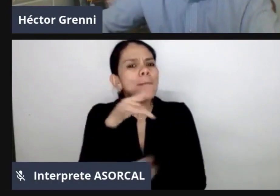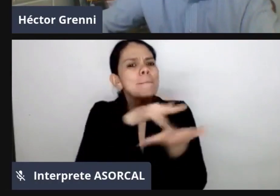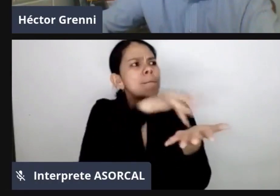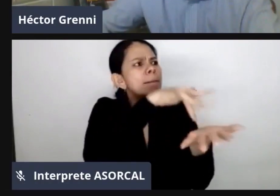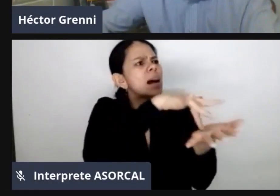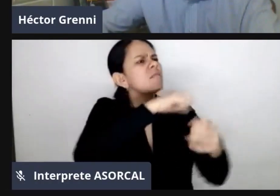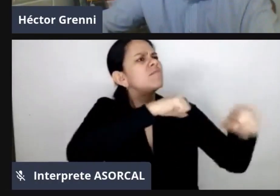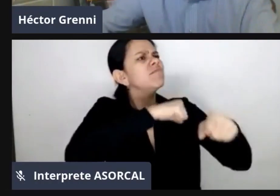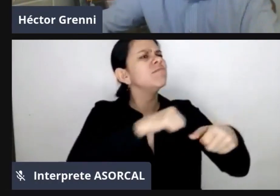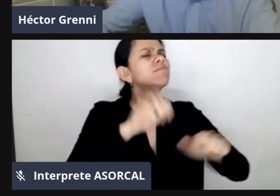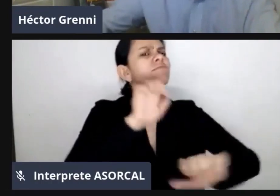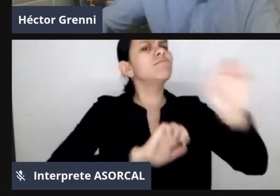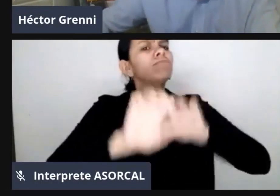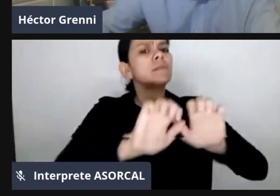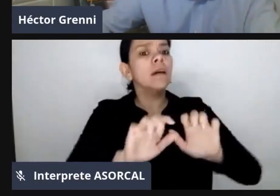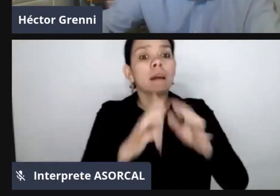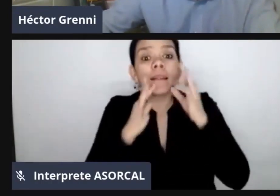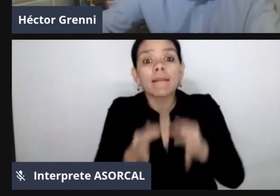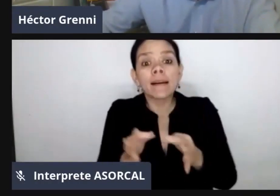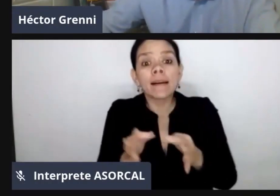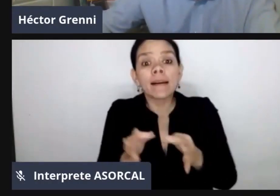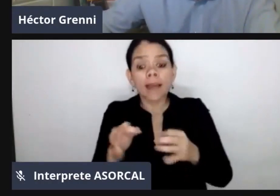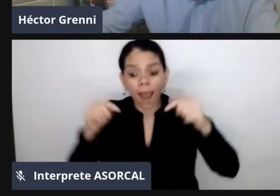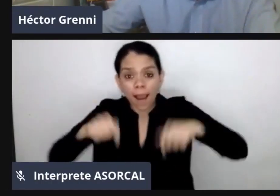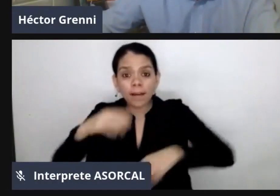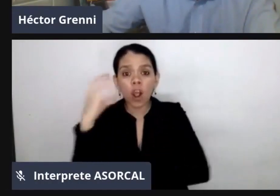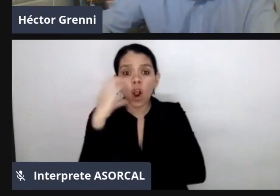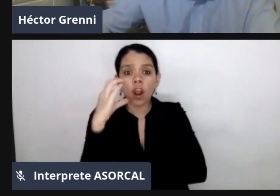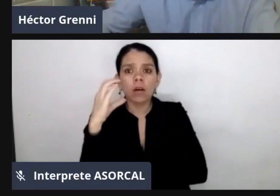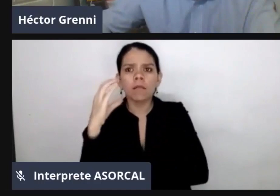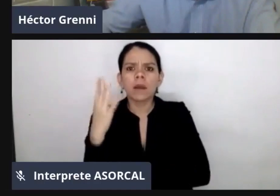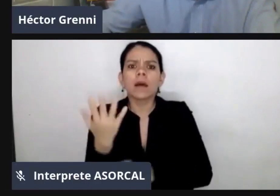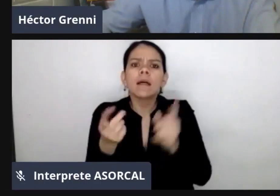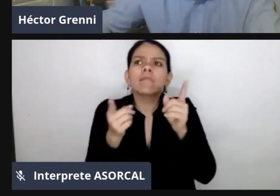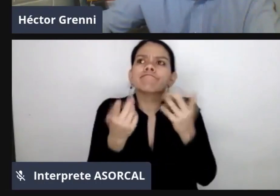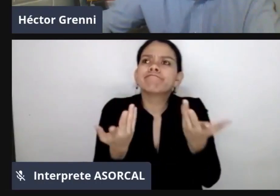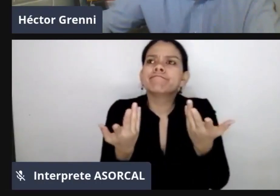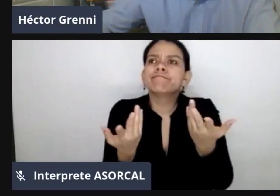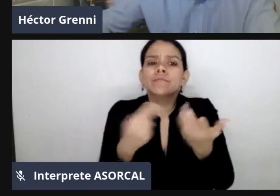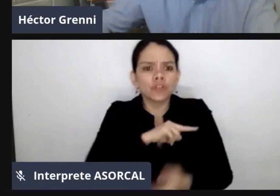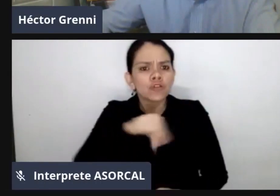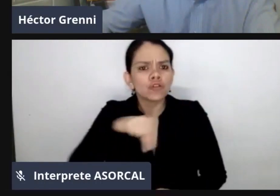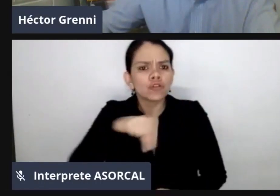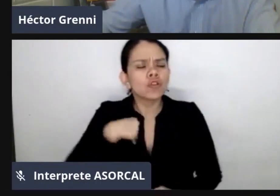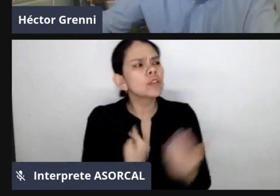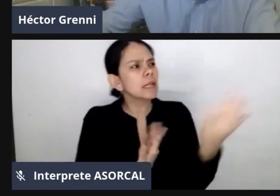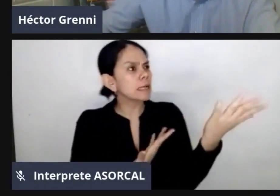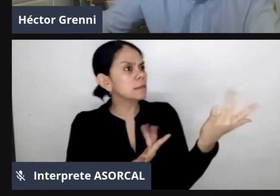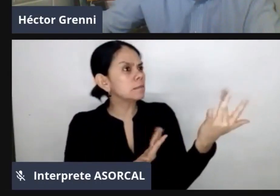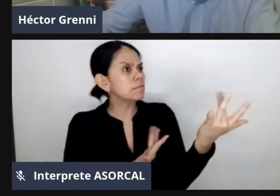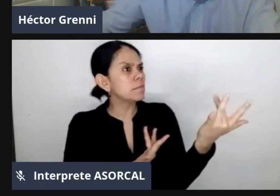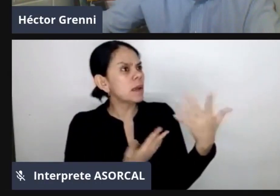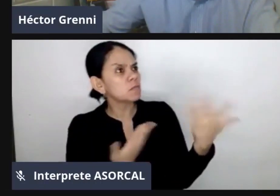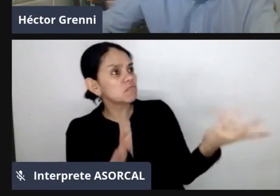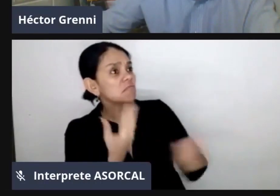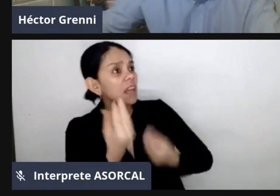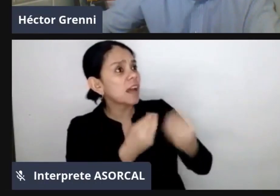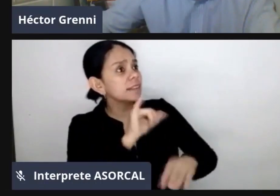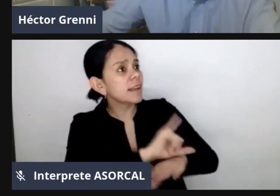situación que vivimos de la Iglesia para mirar su posición, porque es una voz válida, importante, es un